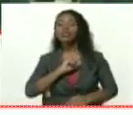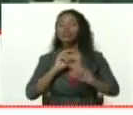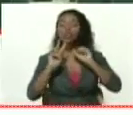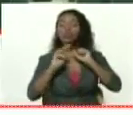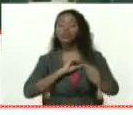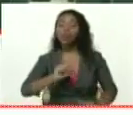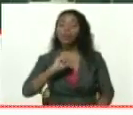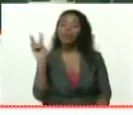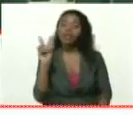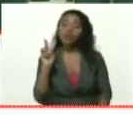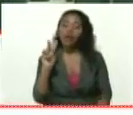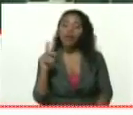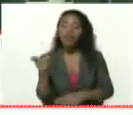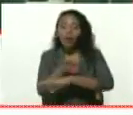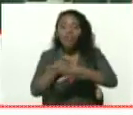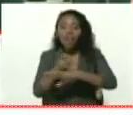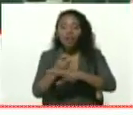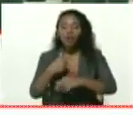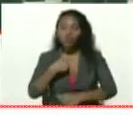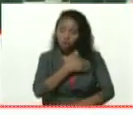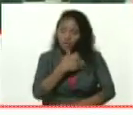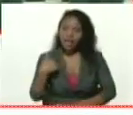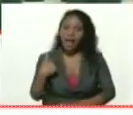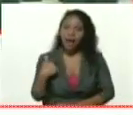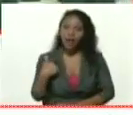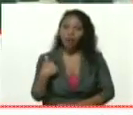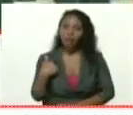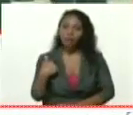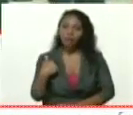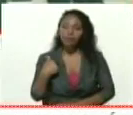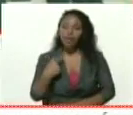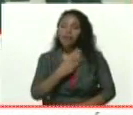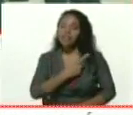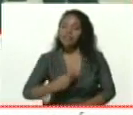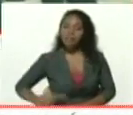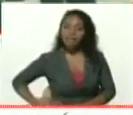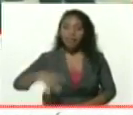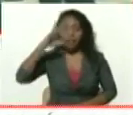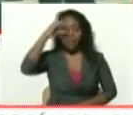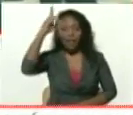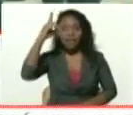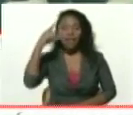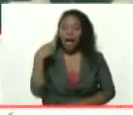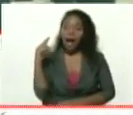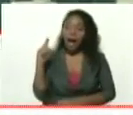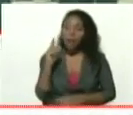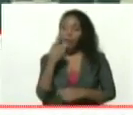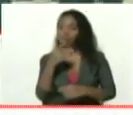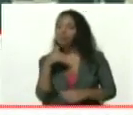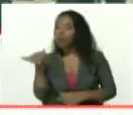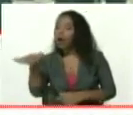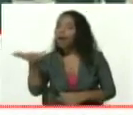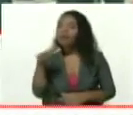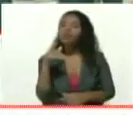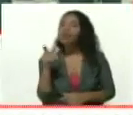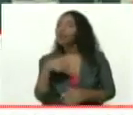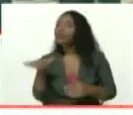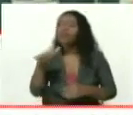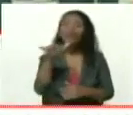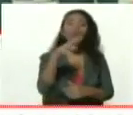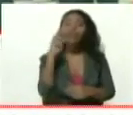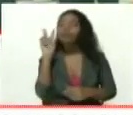Yo quiero, la vicepresidenta ejecutiva también está, Delcy Rodríguez, ¿dónde está Delcy? Compañera Delcy Rodríguez.